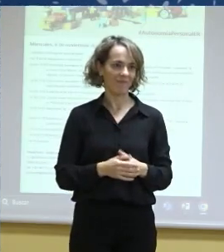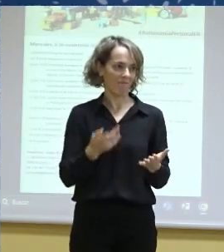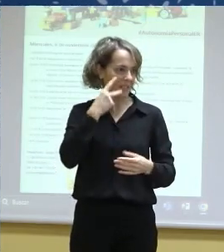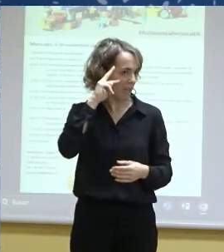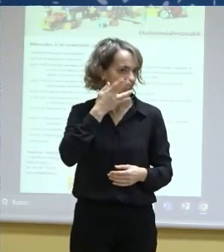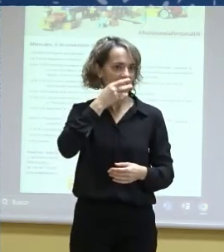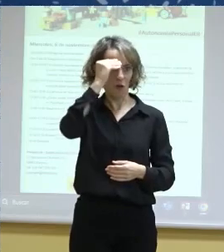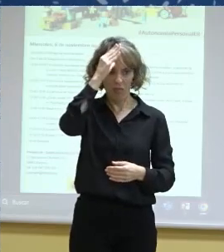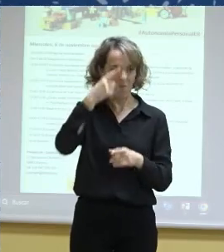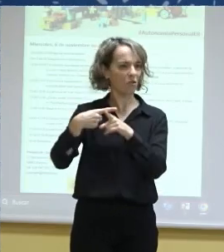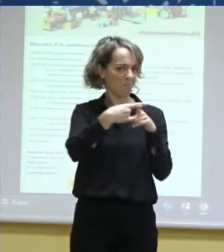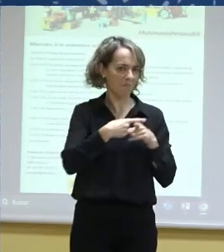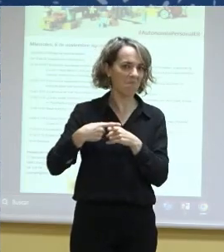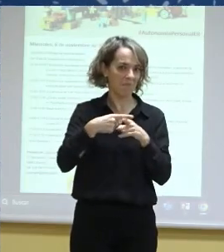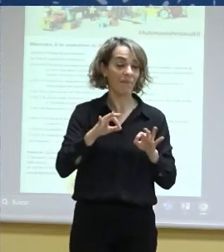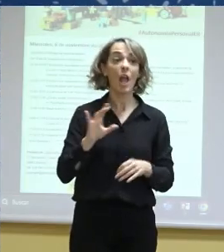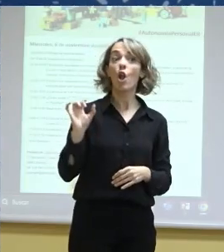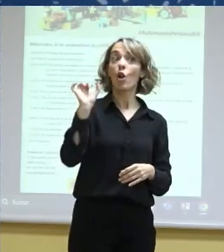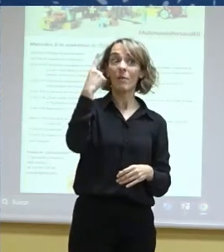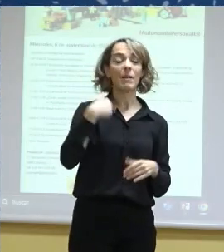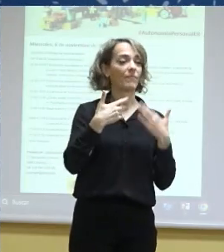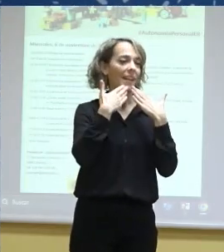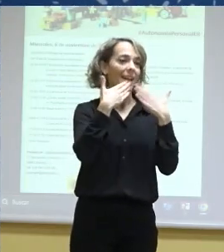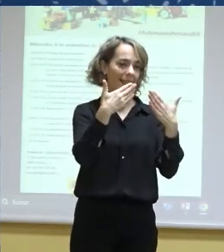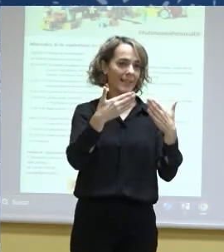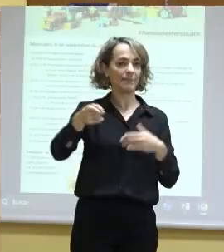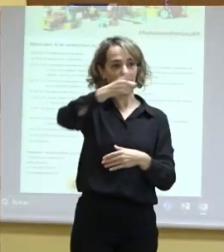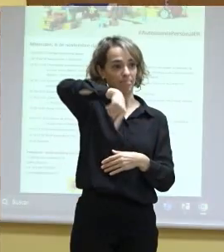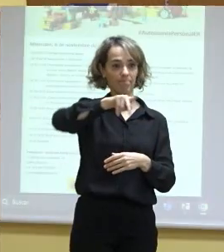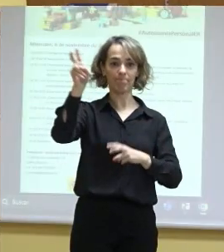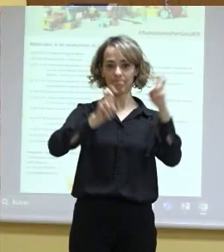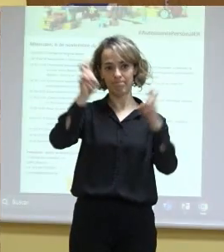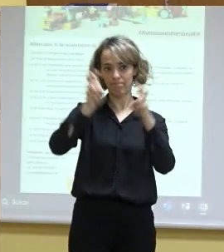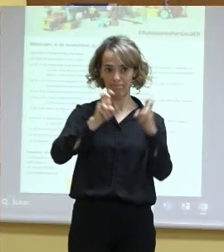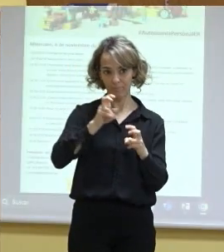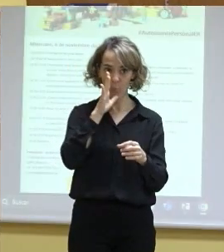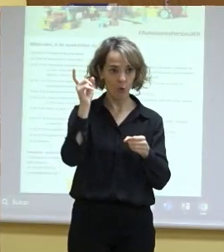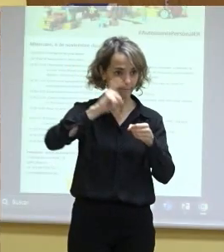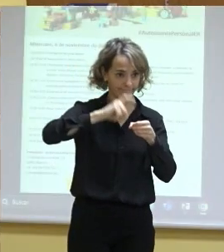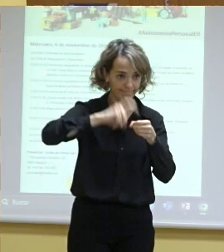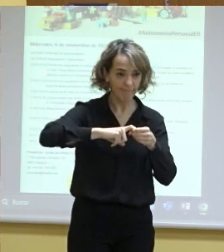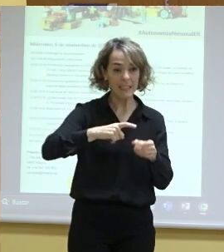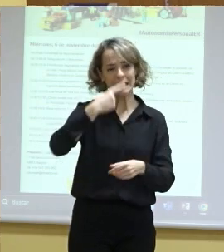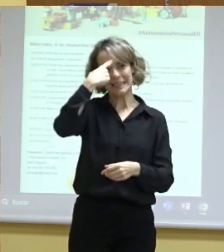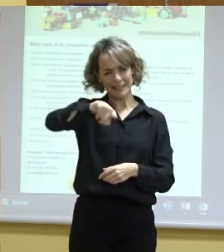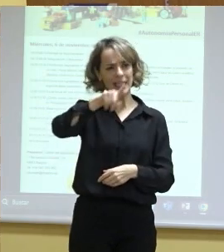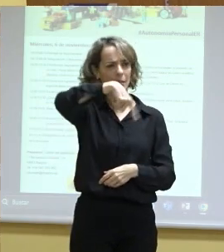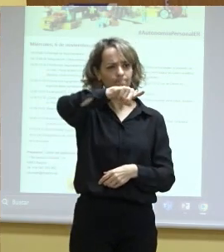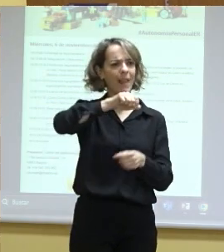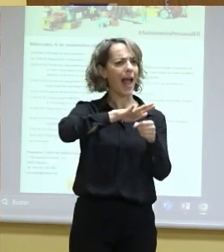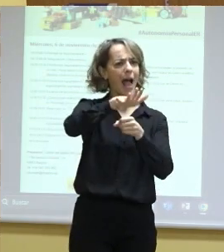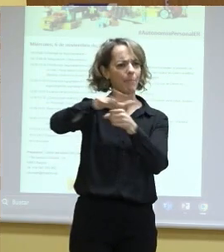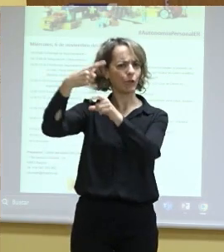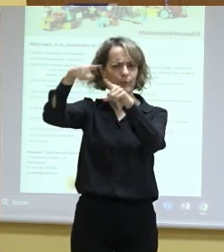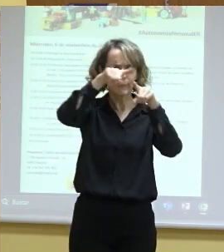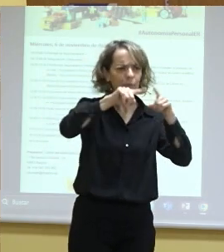experiencias y conocimientos. Lo primero de todo es agradeceros a vosotros que estáis aquí, vuestra participación. Sé que venís de diferentes ámbitos,